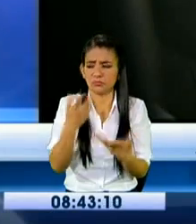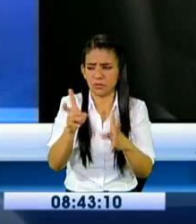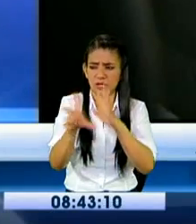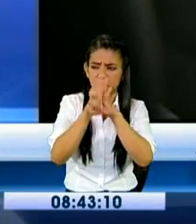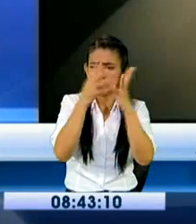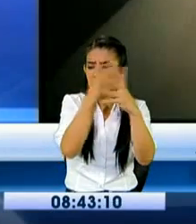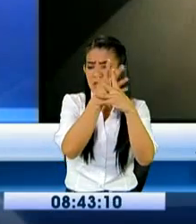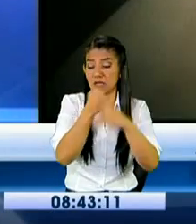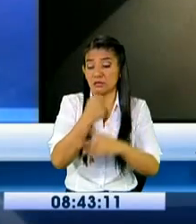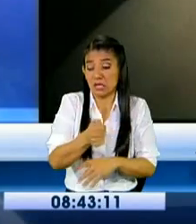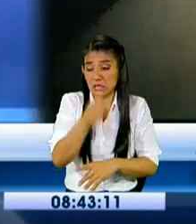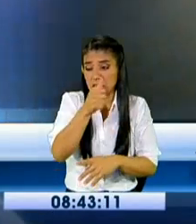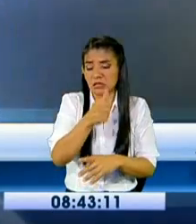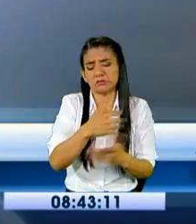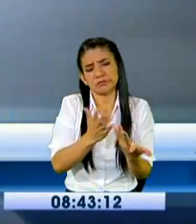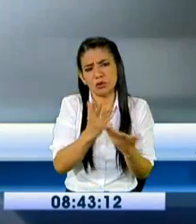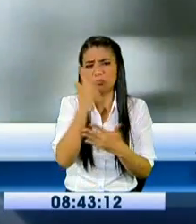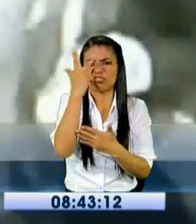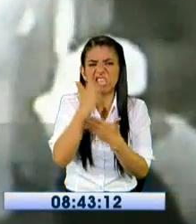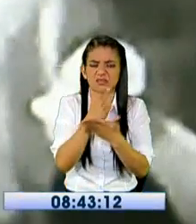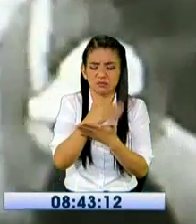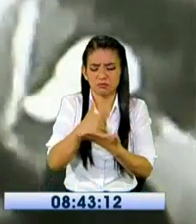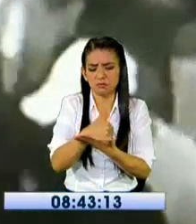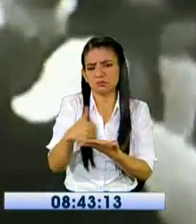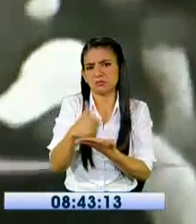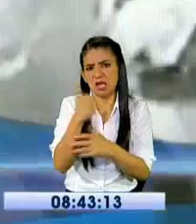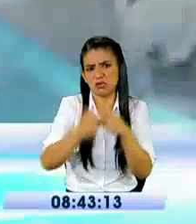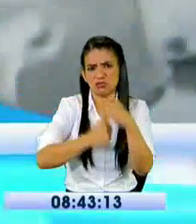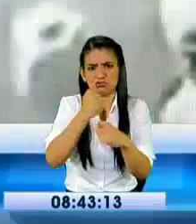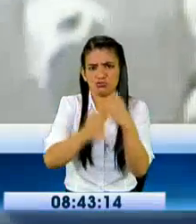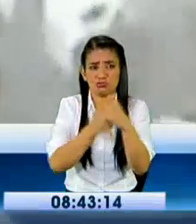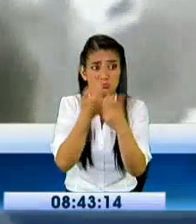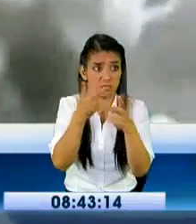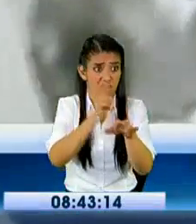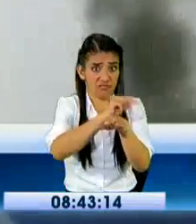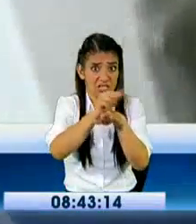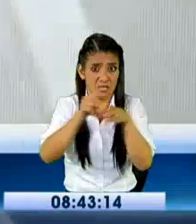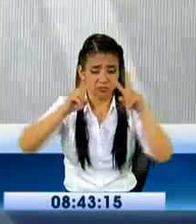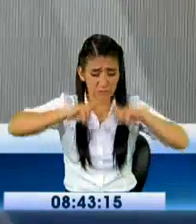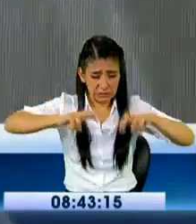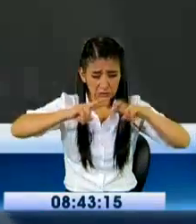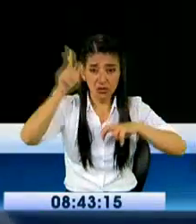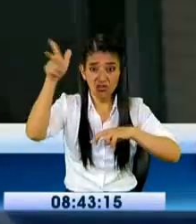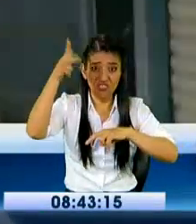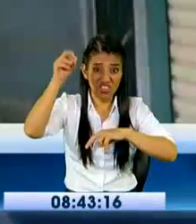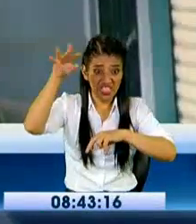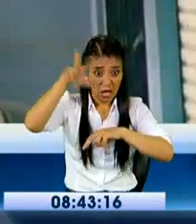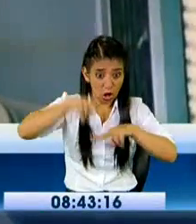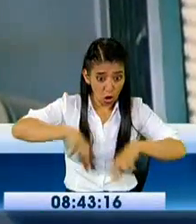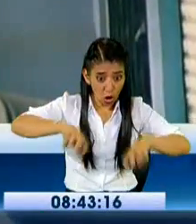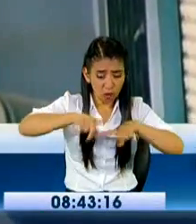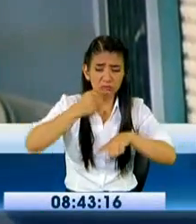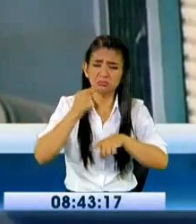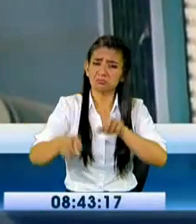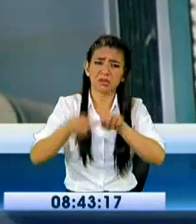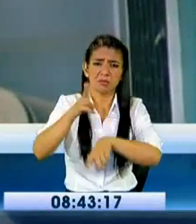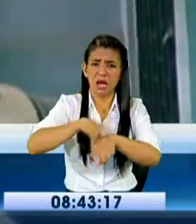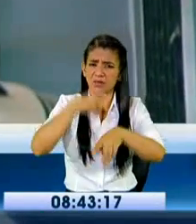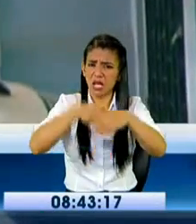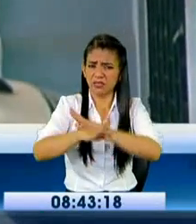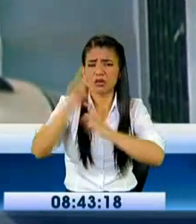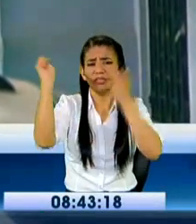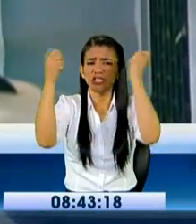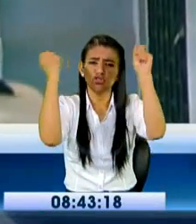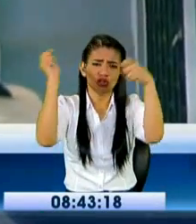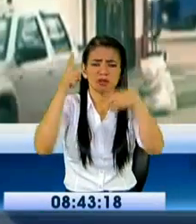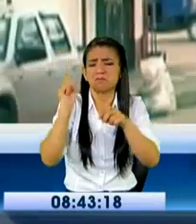código es el tercio de la pena. La fiscalía analiza los videos presentados en la discoteca e indican que es la primera vez que ocurren